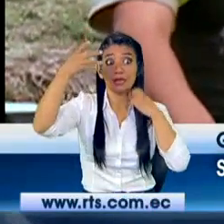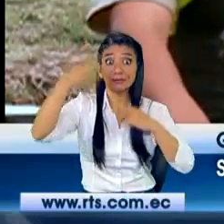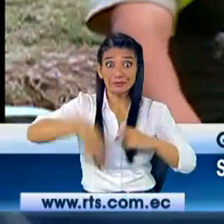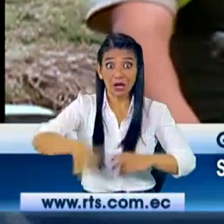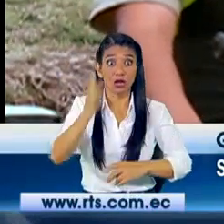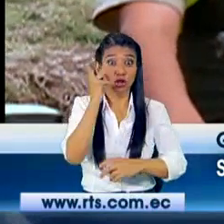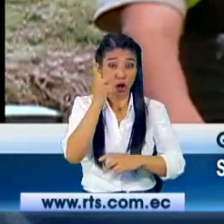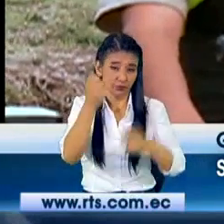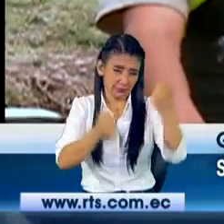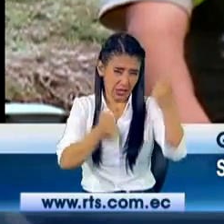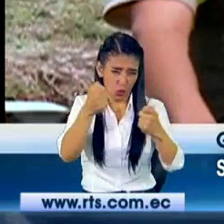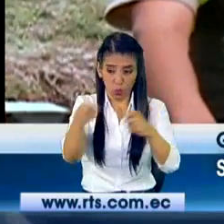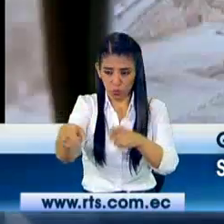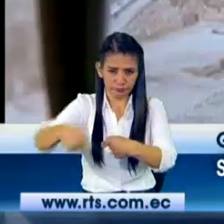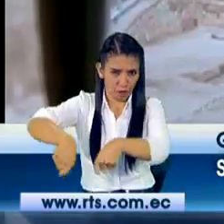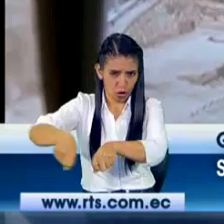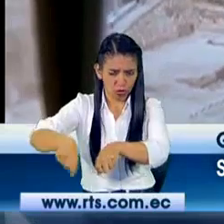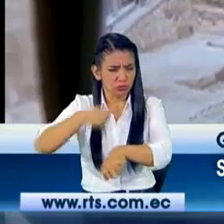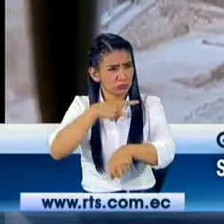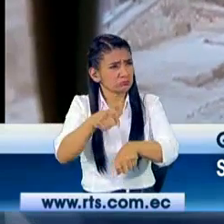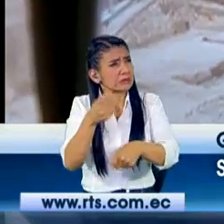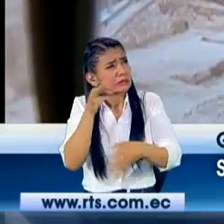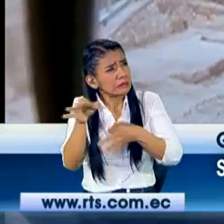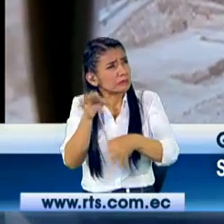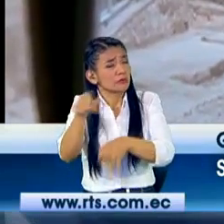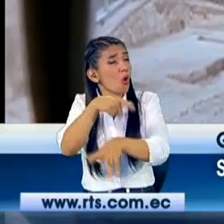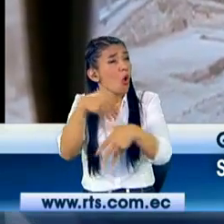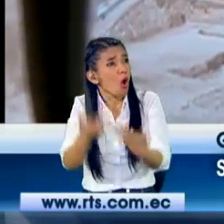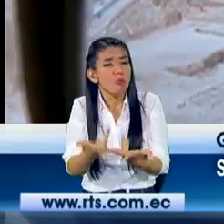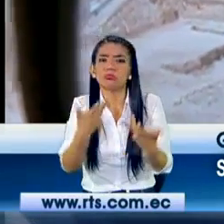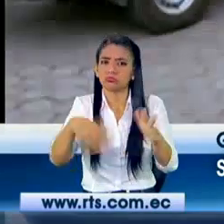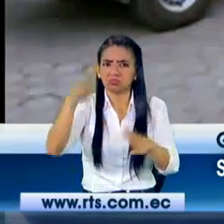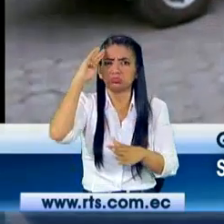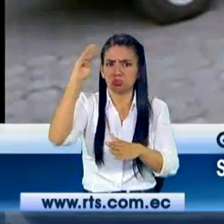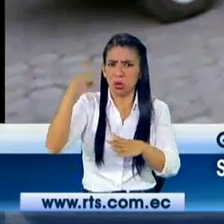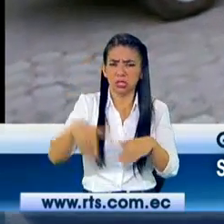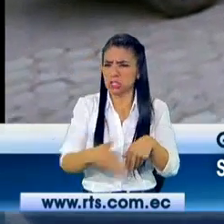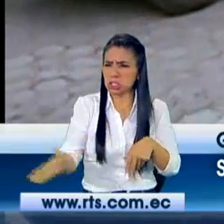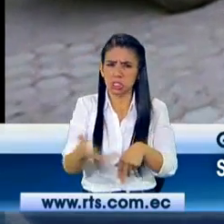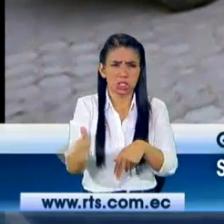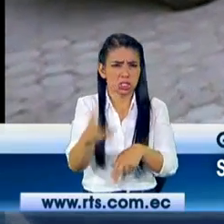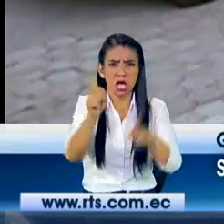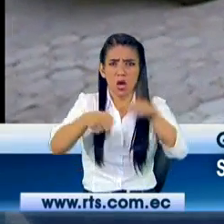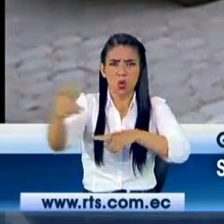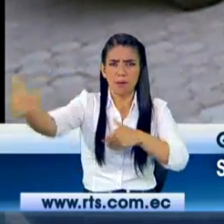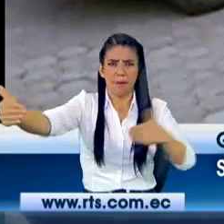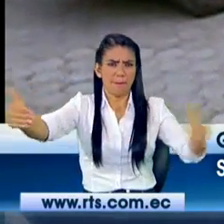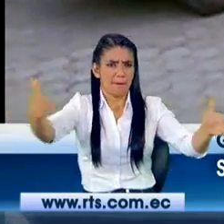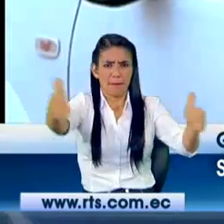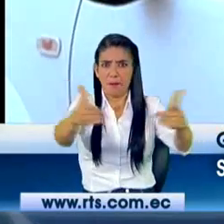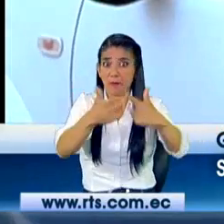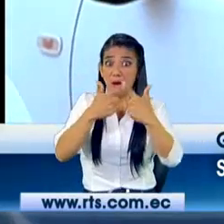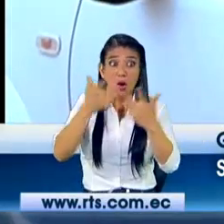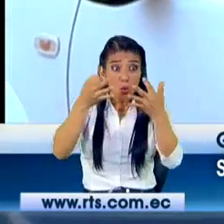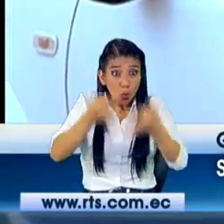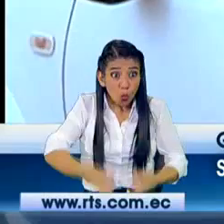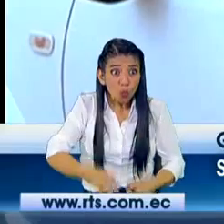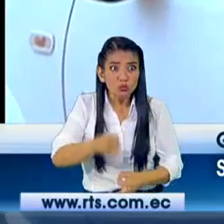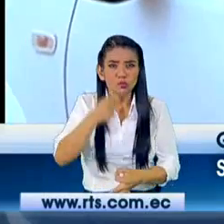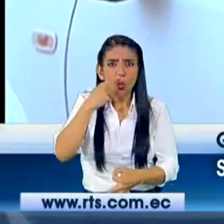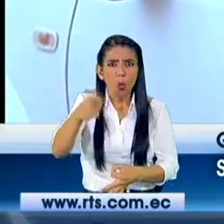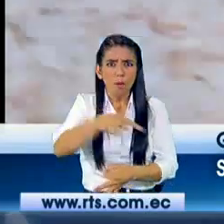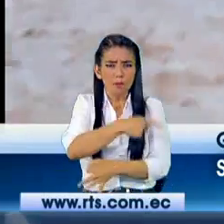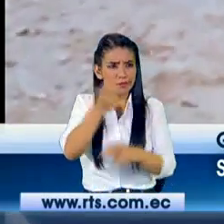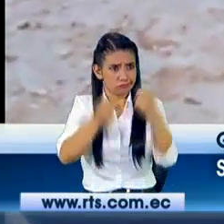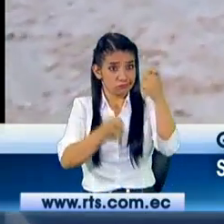los dos vehículos y la motocicleta, los uniformados armaron el operativo, cerrando algunas salidas. De pronto, uno de los patrulleros